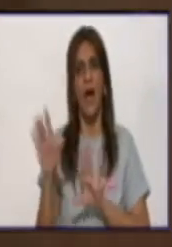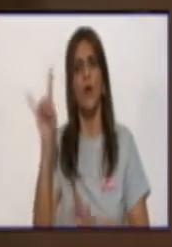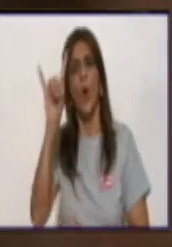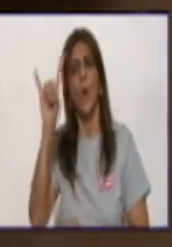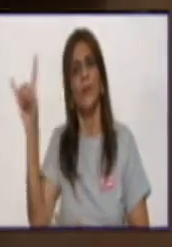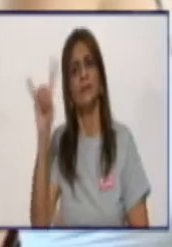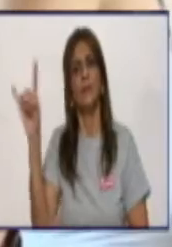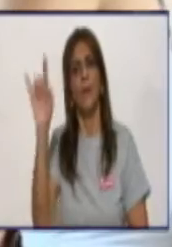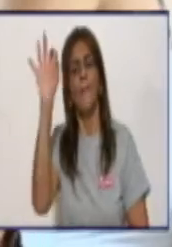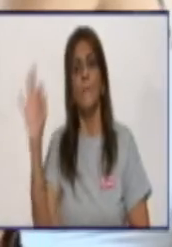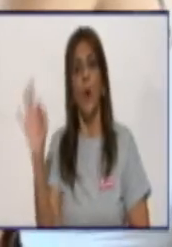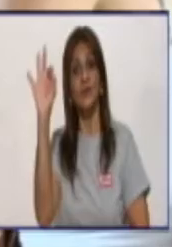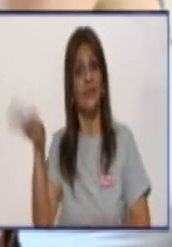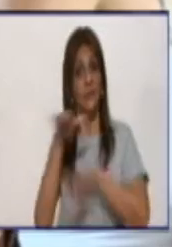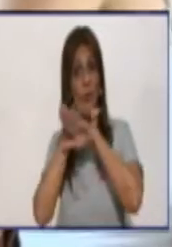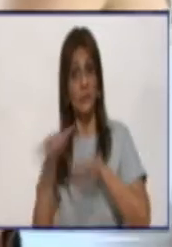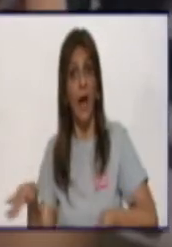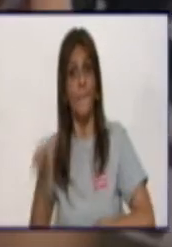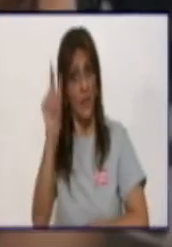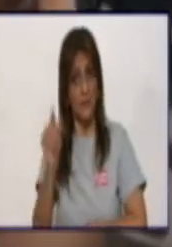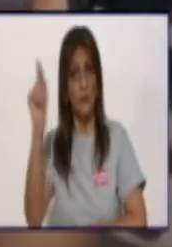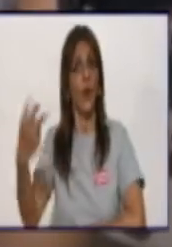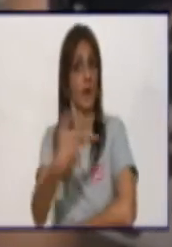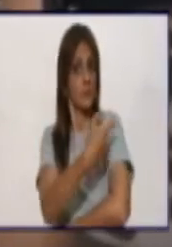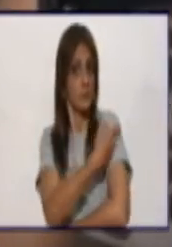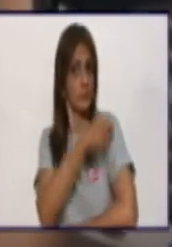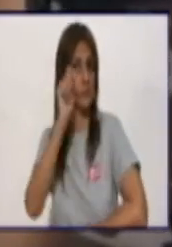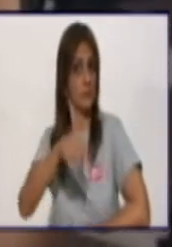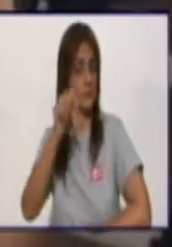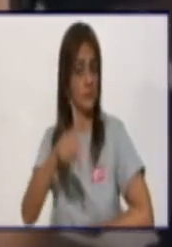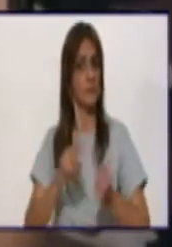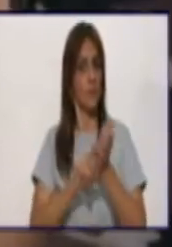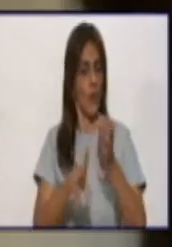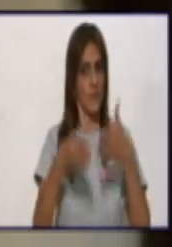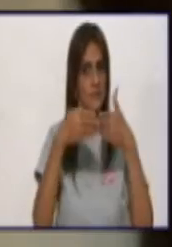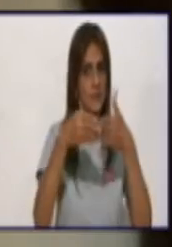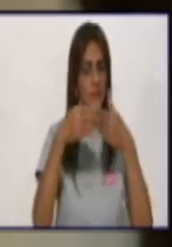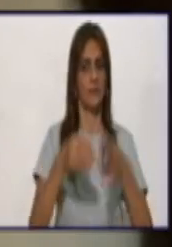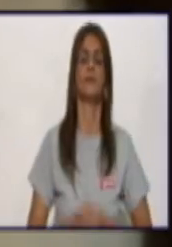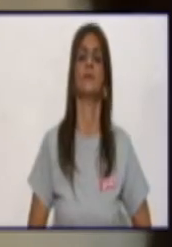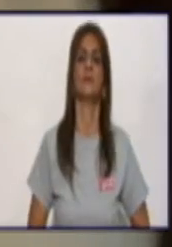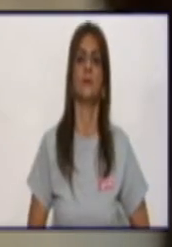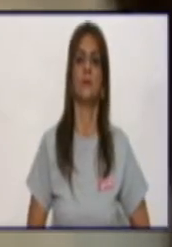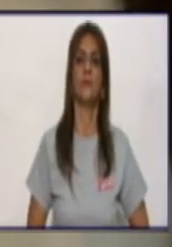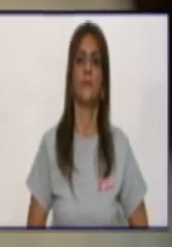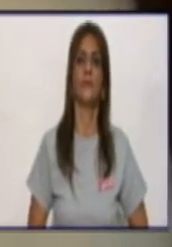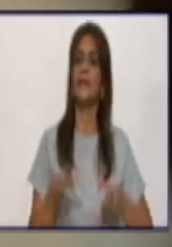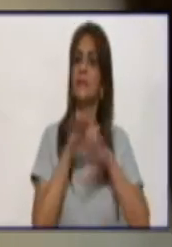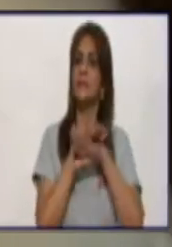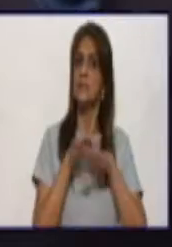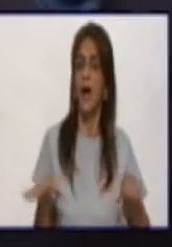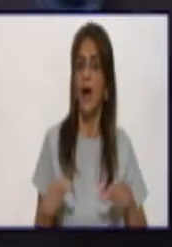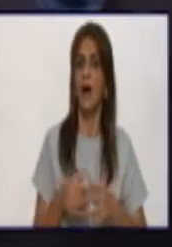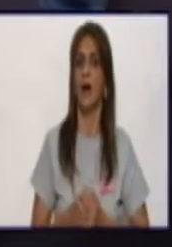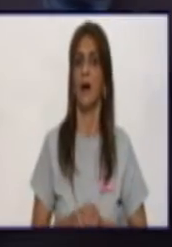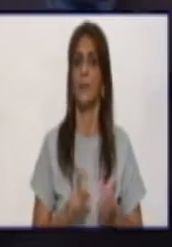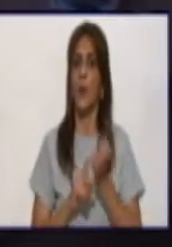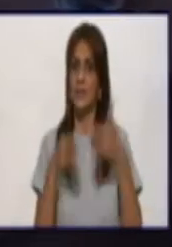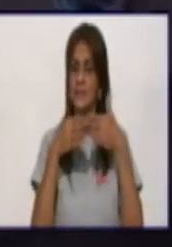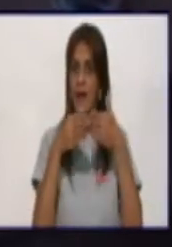por ciento de los fáciles de los sujetos incluidos una primera dosis ya está por encima del